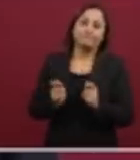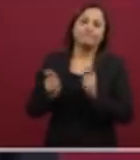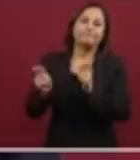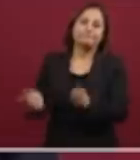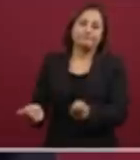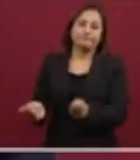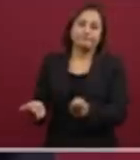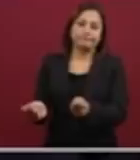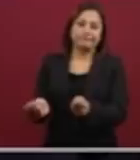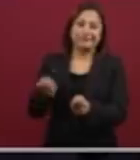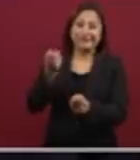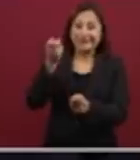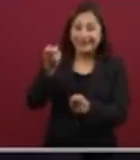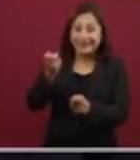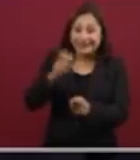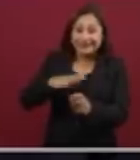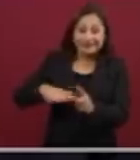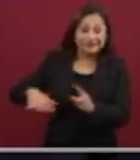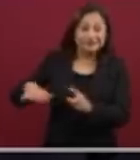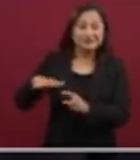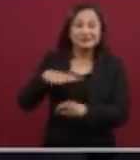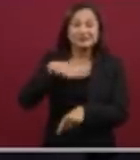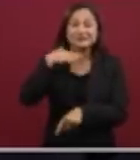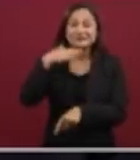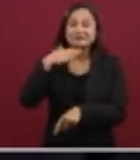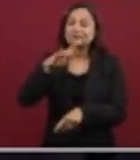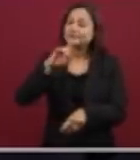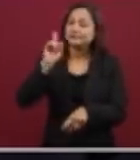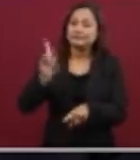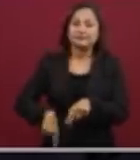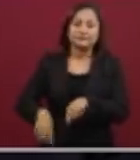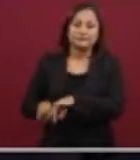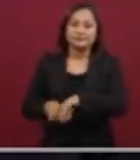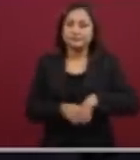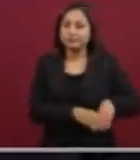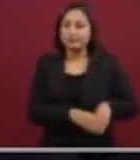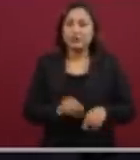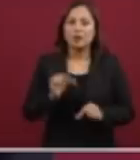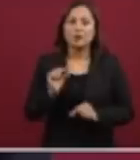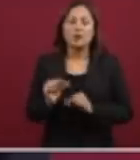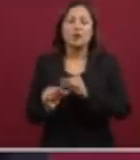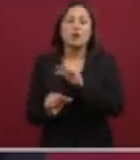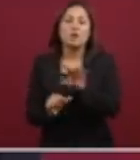tiene que ir cambiando, va a cambiar,